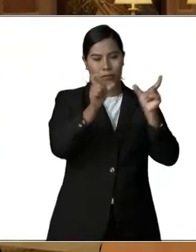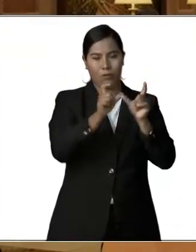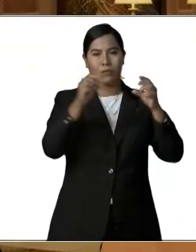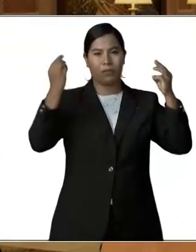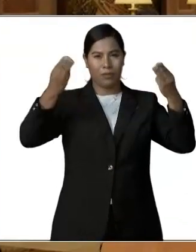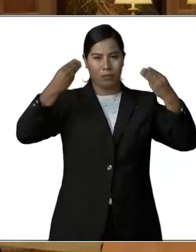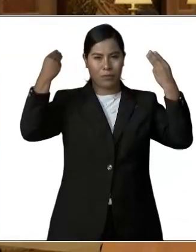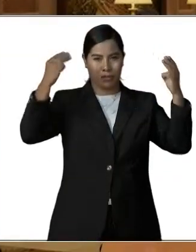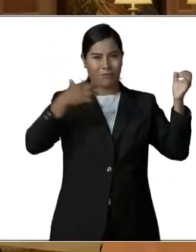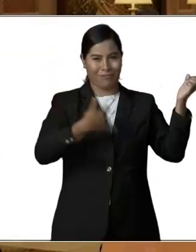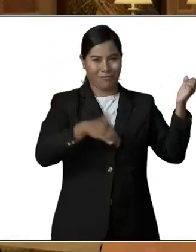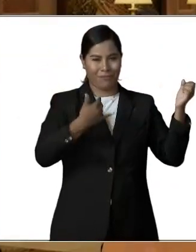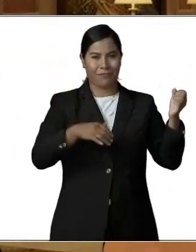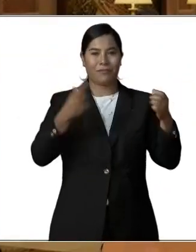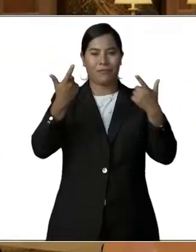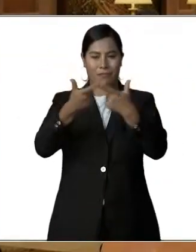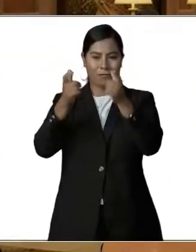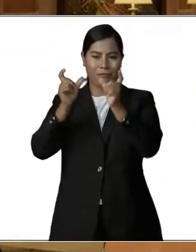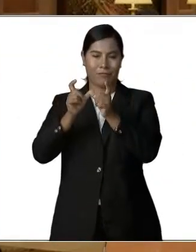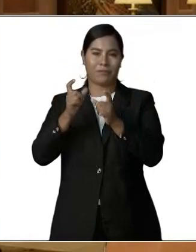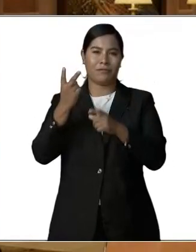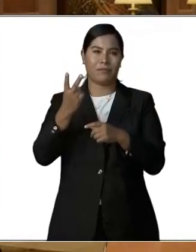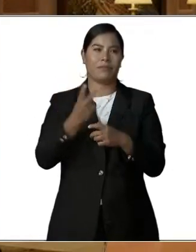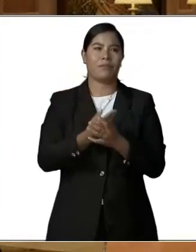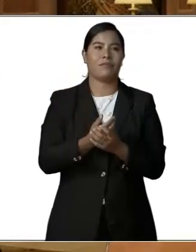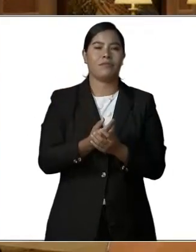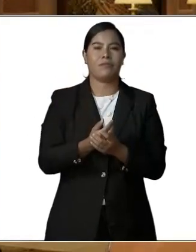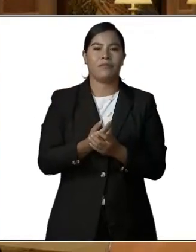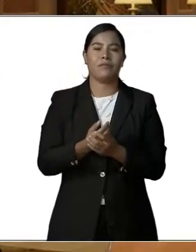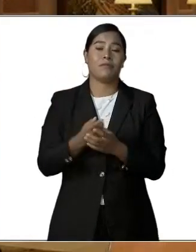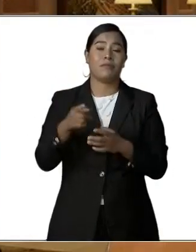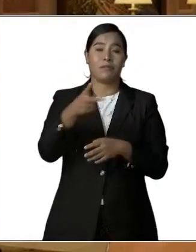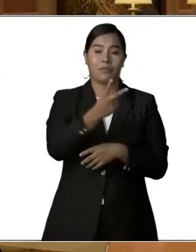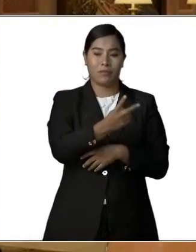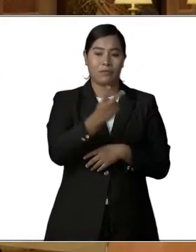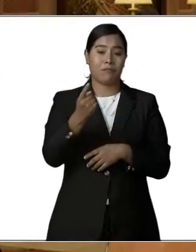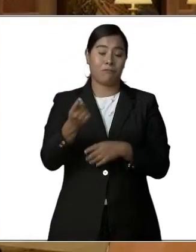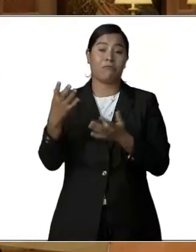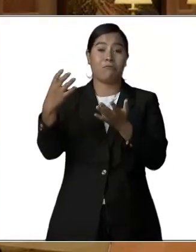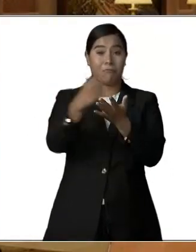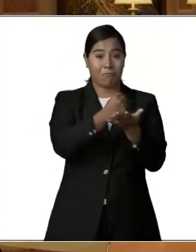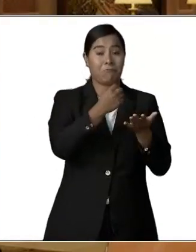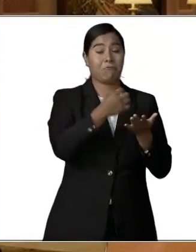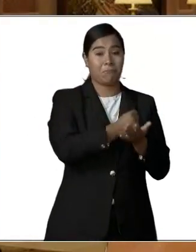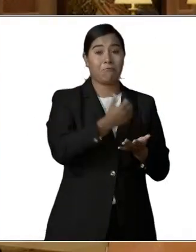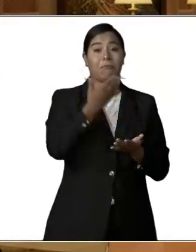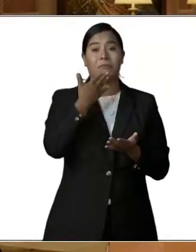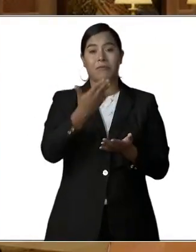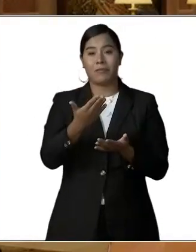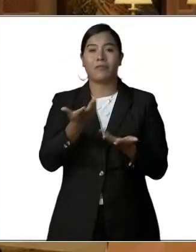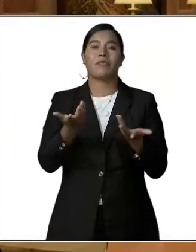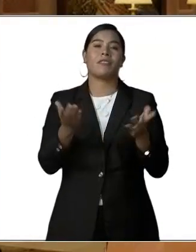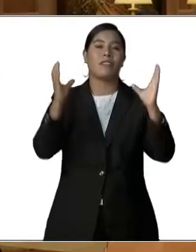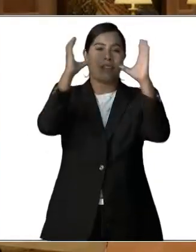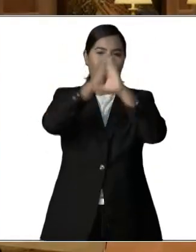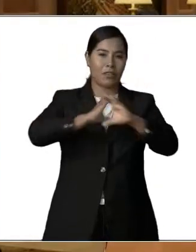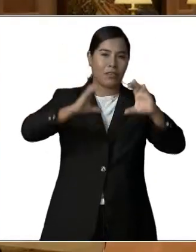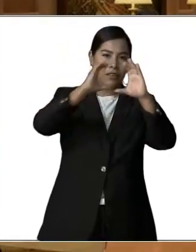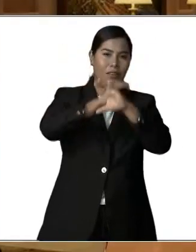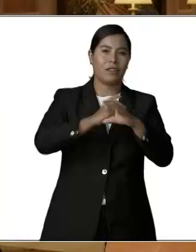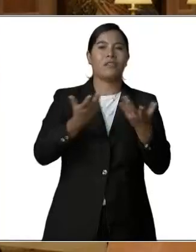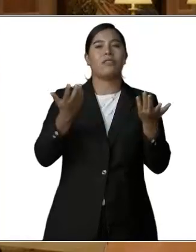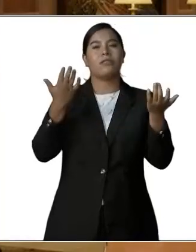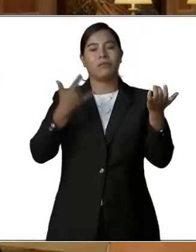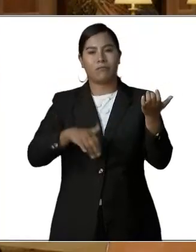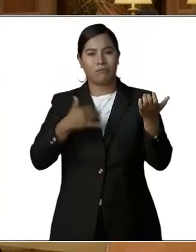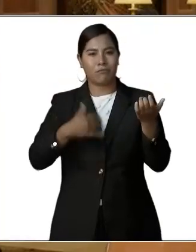nos trajimos todo. Y perdón por presumirlo, pero así fue. No, pues así tiene solista, que ser. Este requinto, con trabajo,